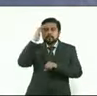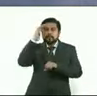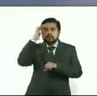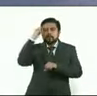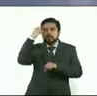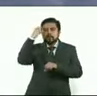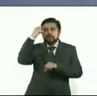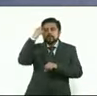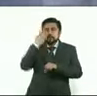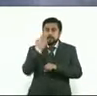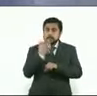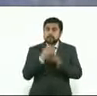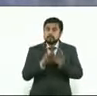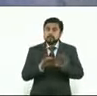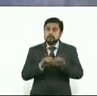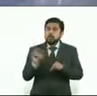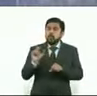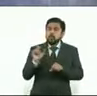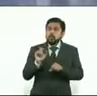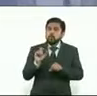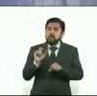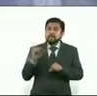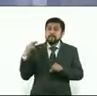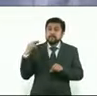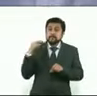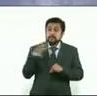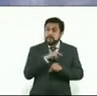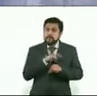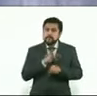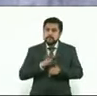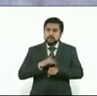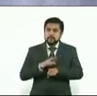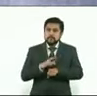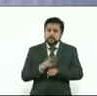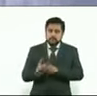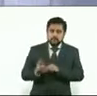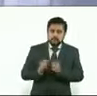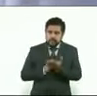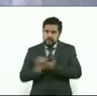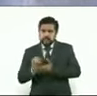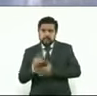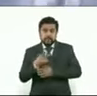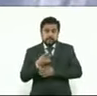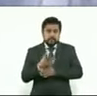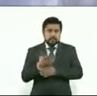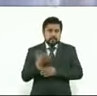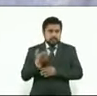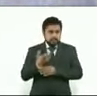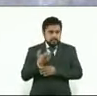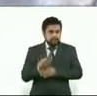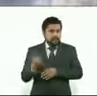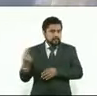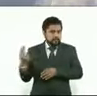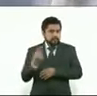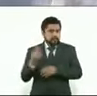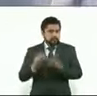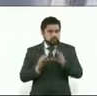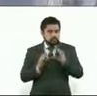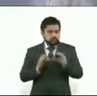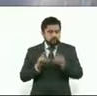quiere hacer cada quien, en qué kilómetro puede atacar uno u otro. Y como atleta hay que estar prevenido para poder ver la reacción